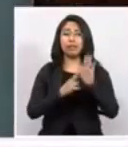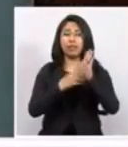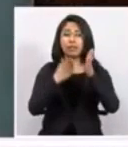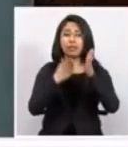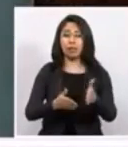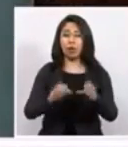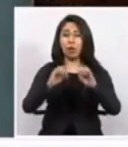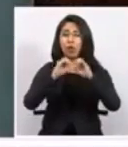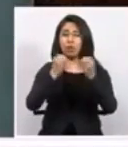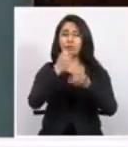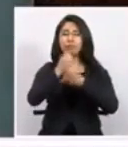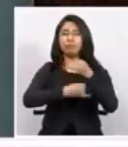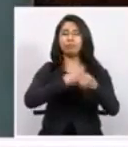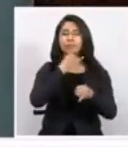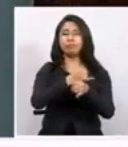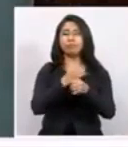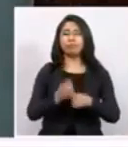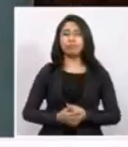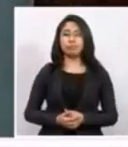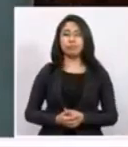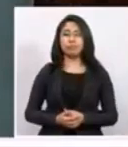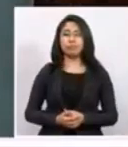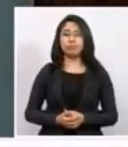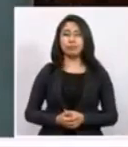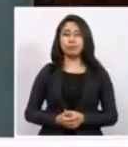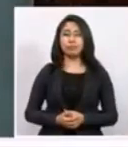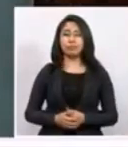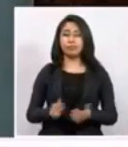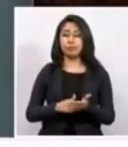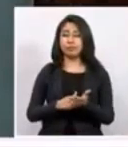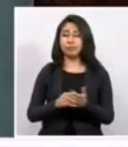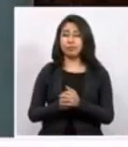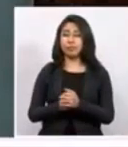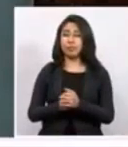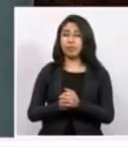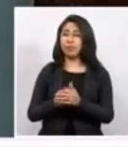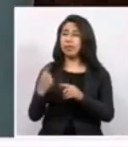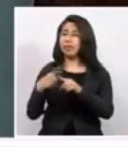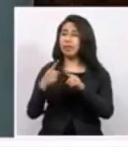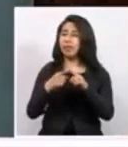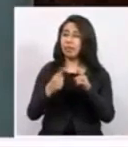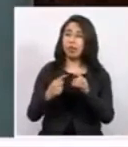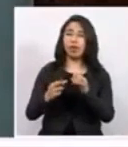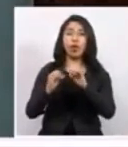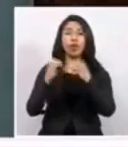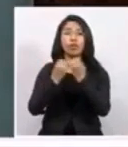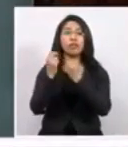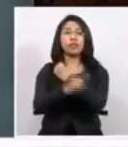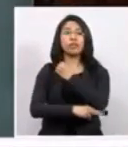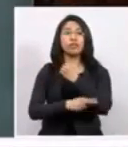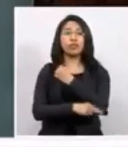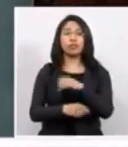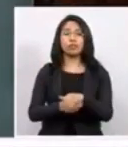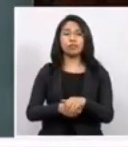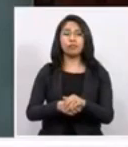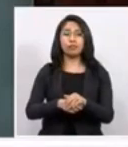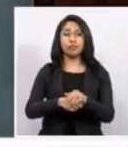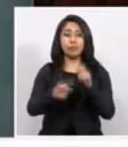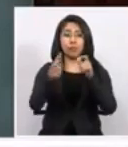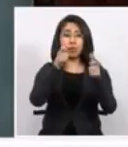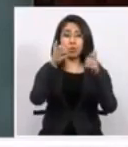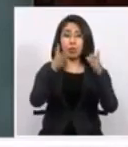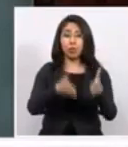representantes de organismos internacionales, al cuerpo diplomático acreditado en Bolivia, observadores